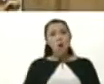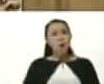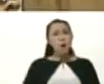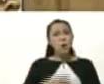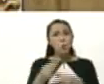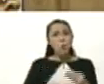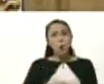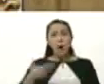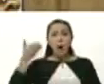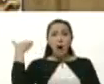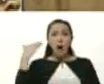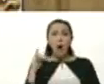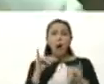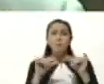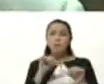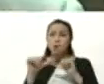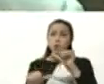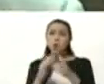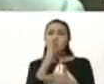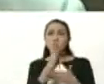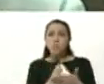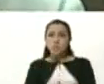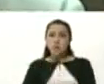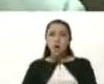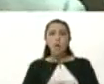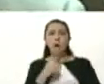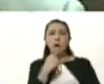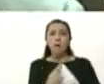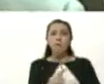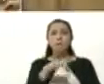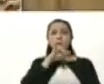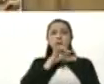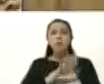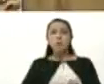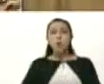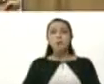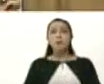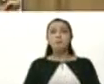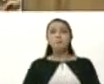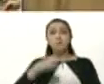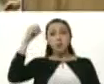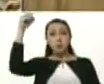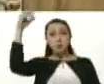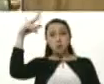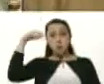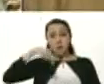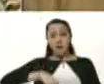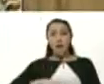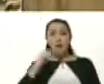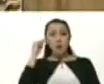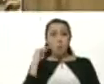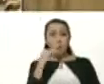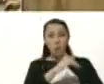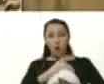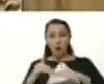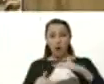medio siglo hace de eso, cuenta la leyenda, bajo este sol de oro de Ciudad Bolívar. Gracias.